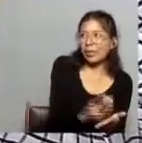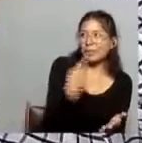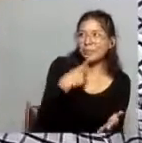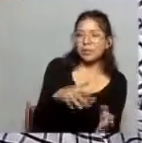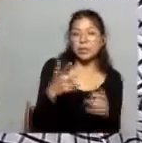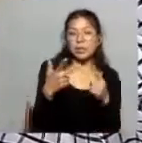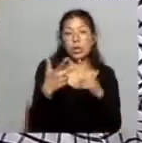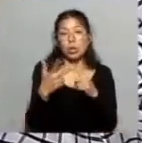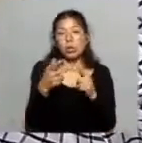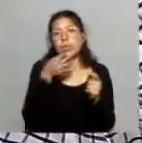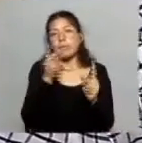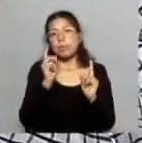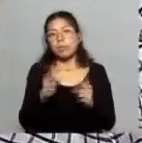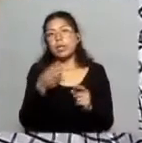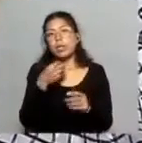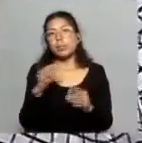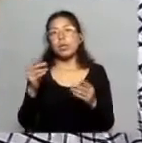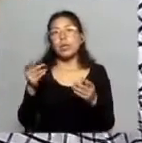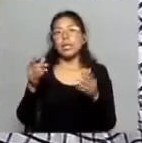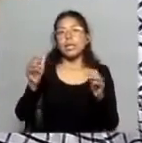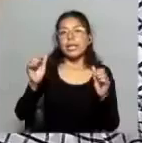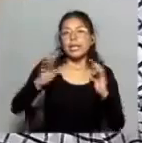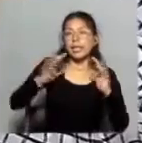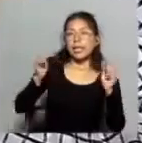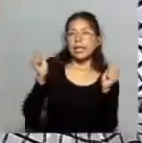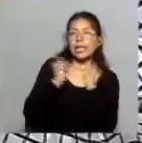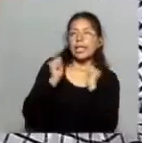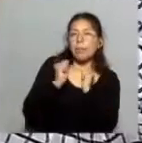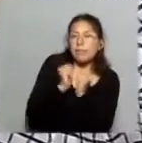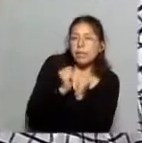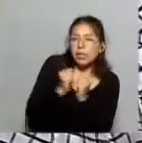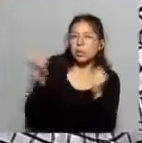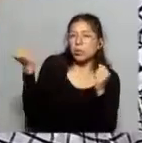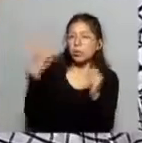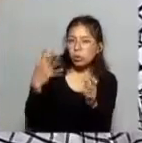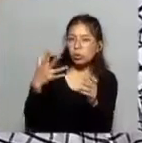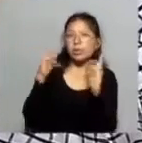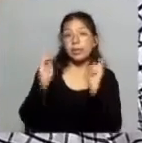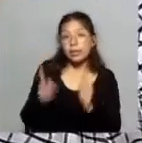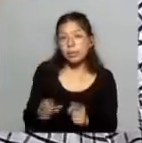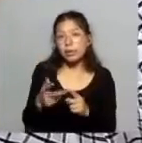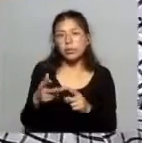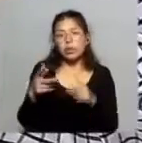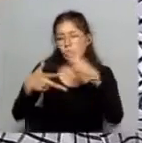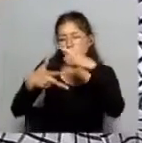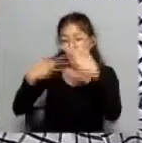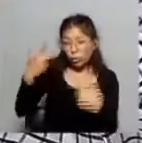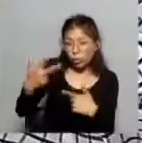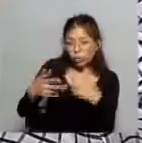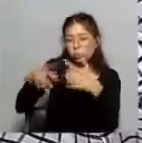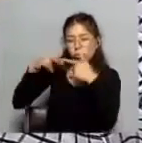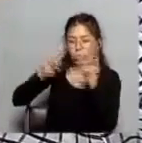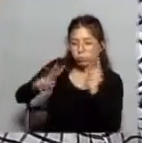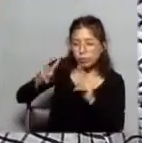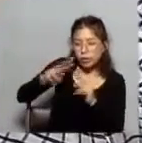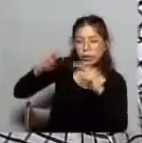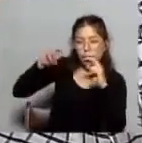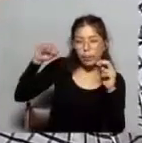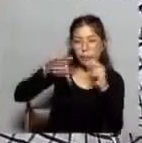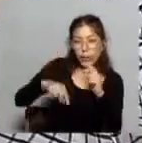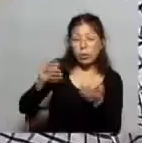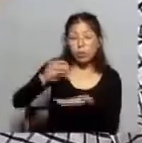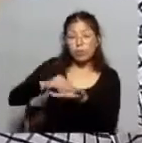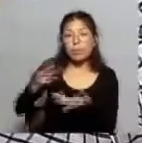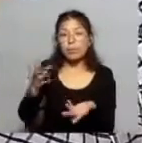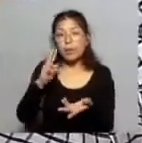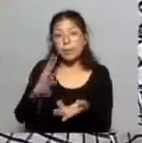se salga en el turno tarde después así que son varias las las aristas las cuestiones y las áreas que van a tener que estar involucradas en